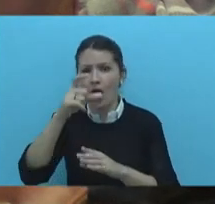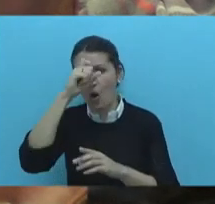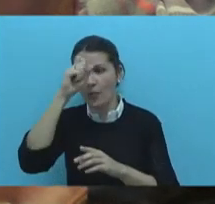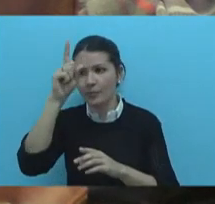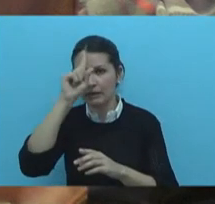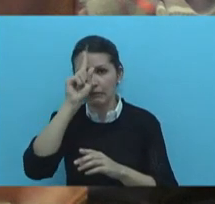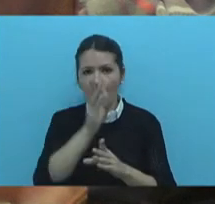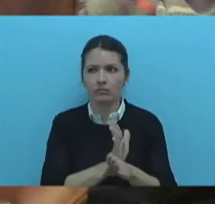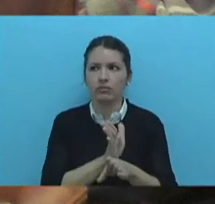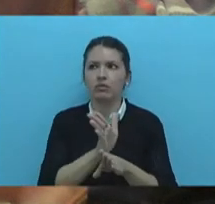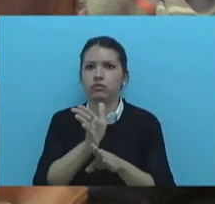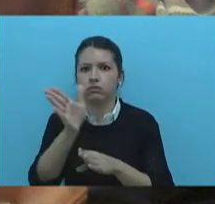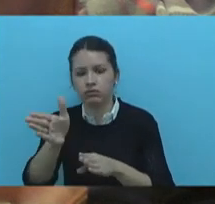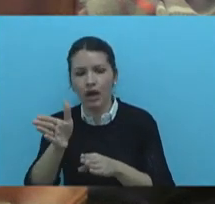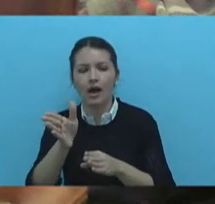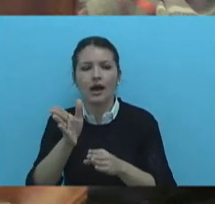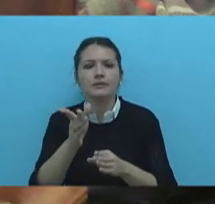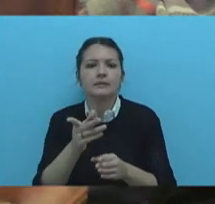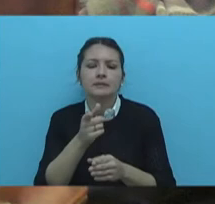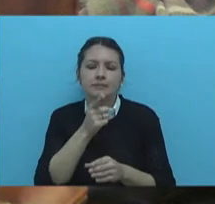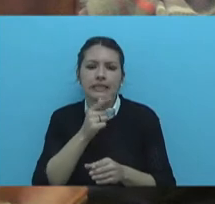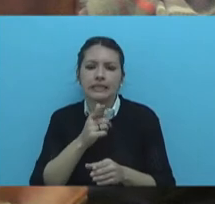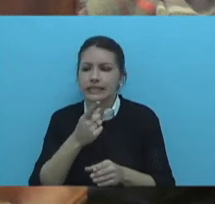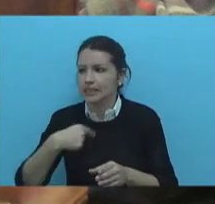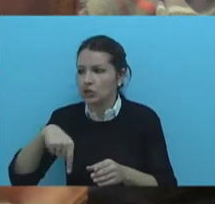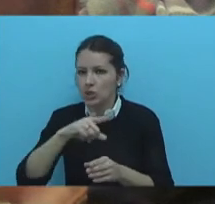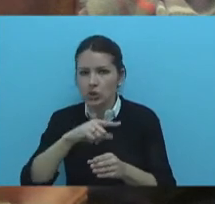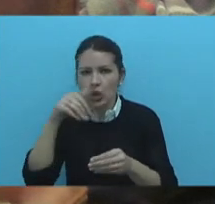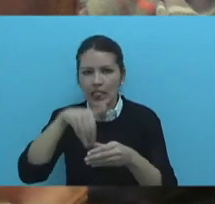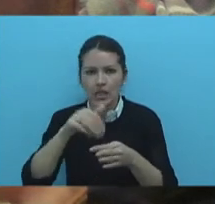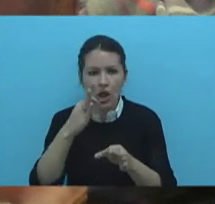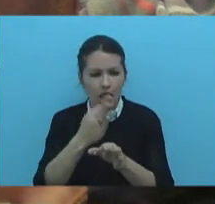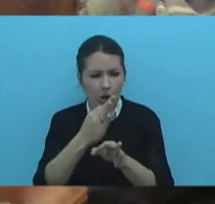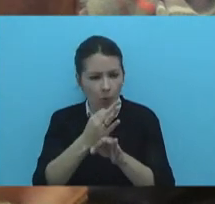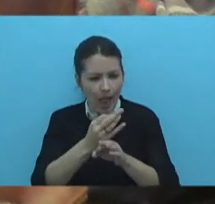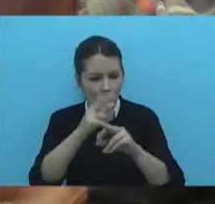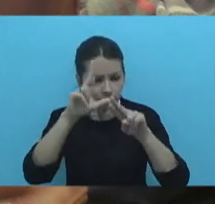fácil, sería en la escuela, la revisión médica.